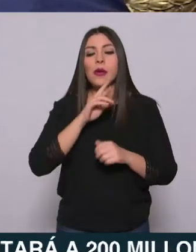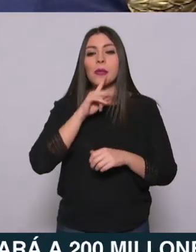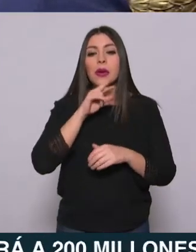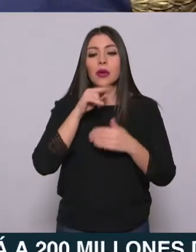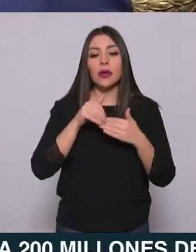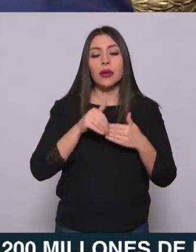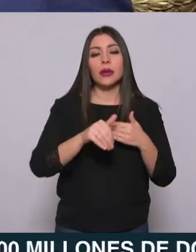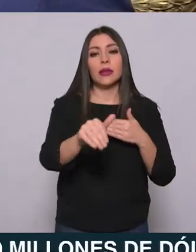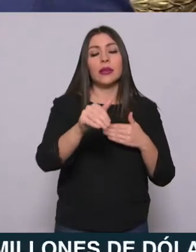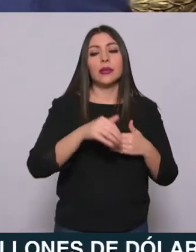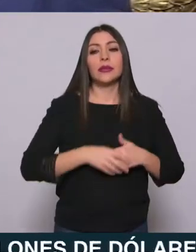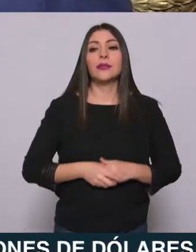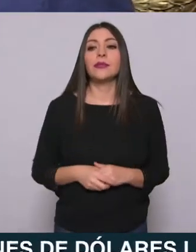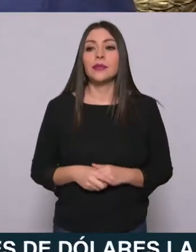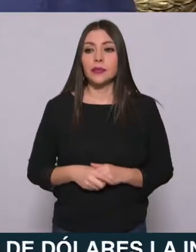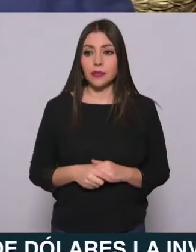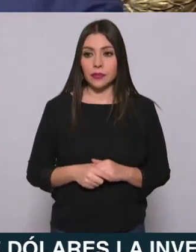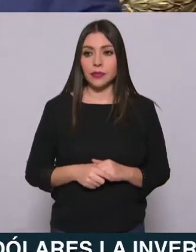adelante.